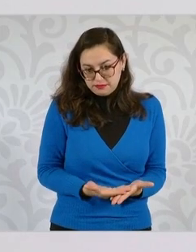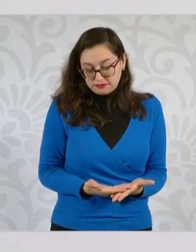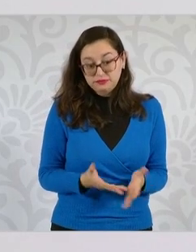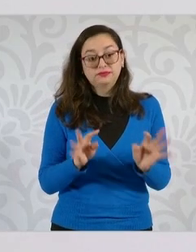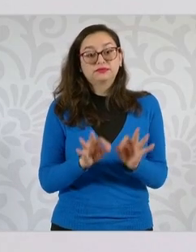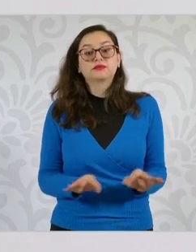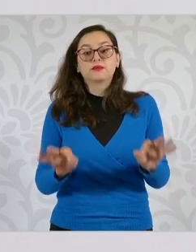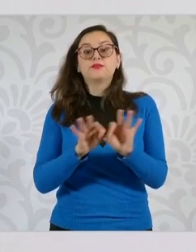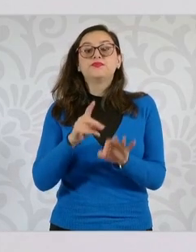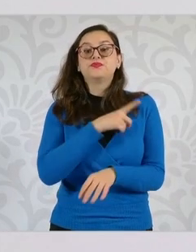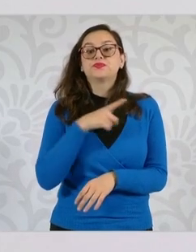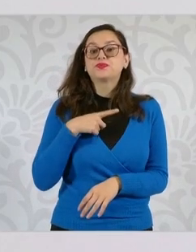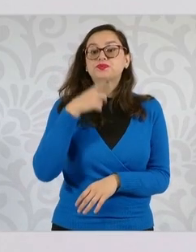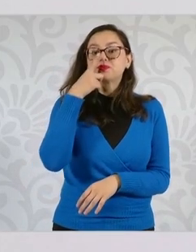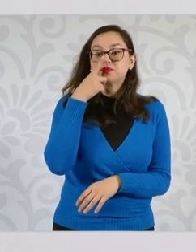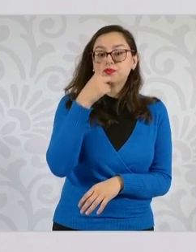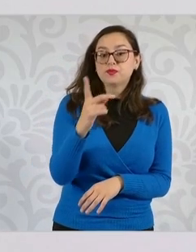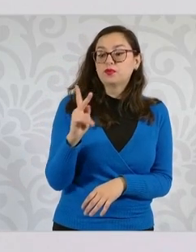poder judicial